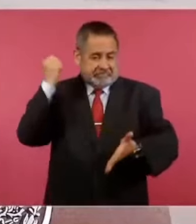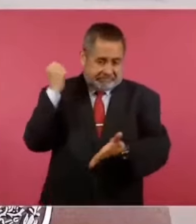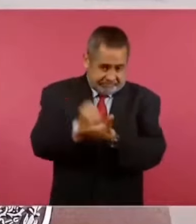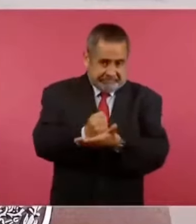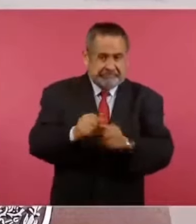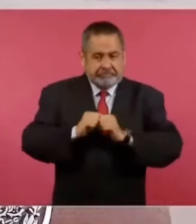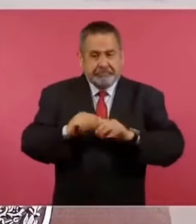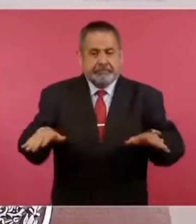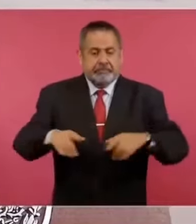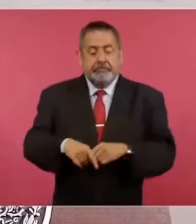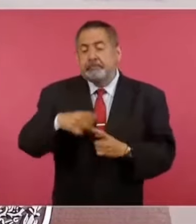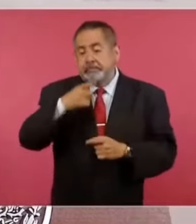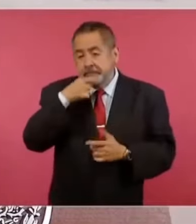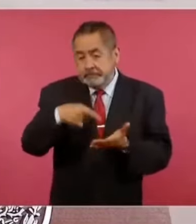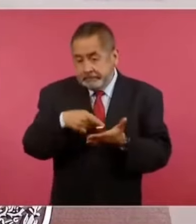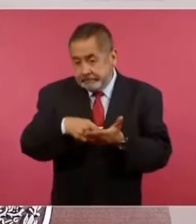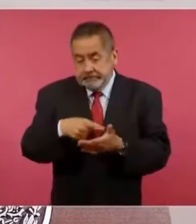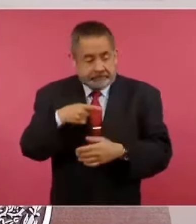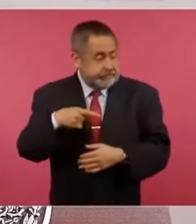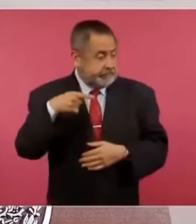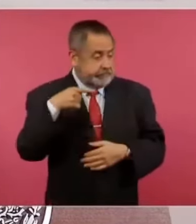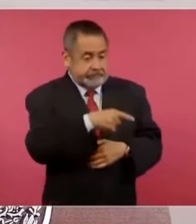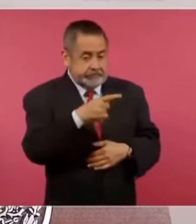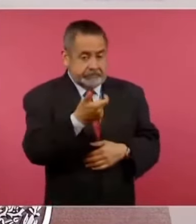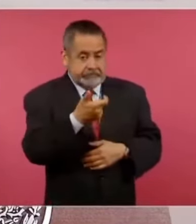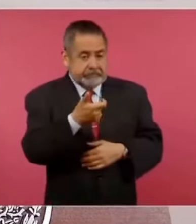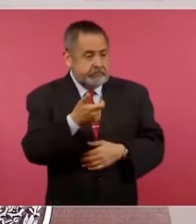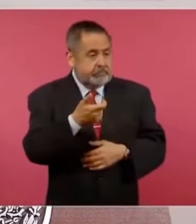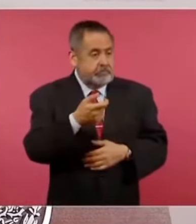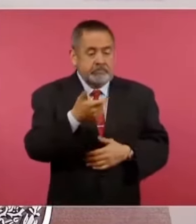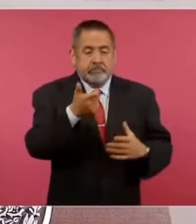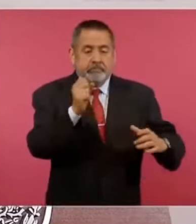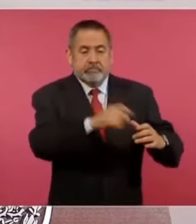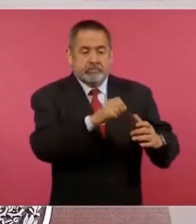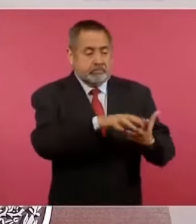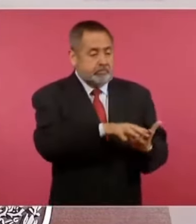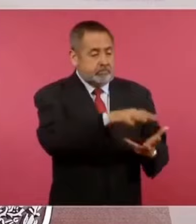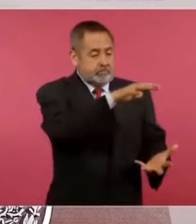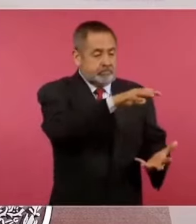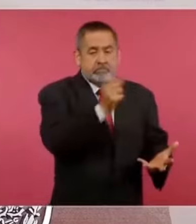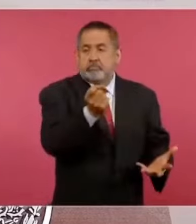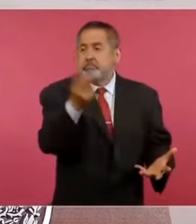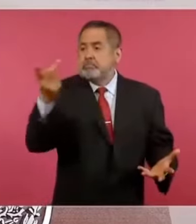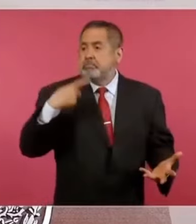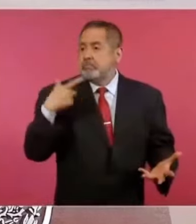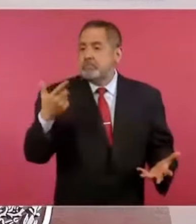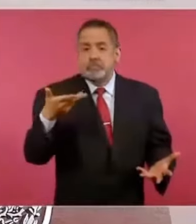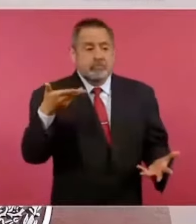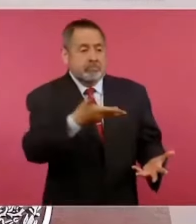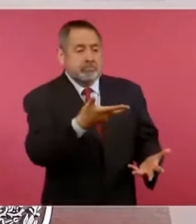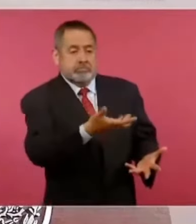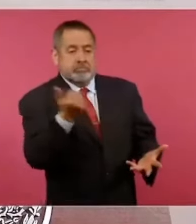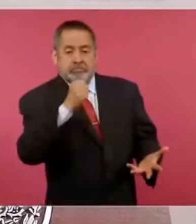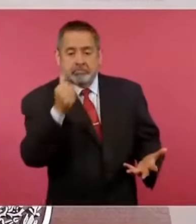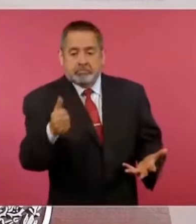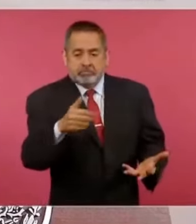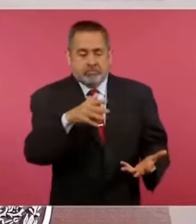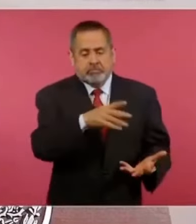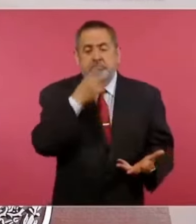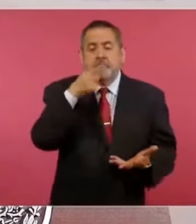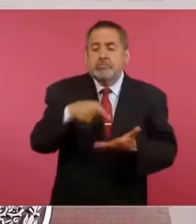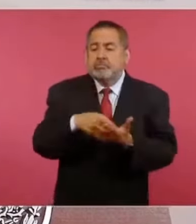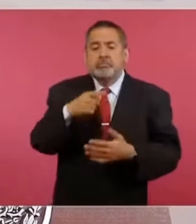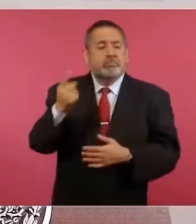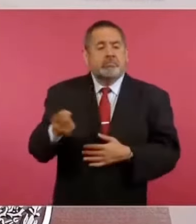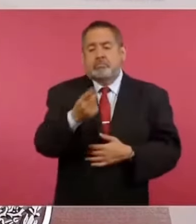que esos fondos que de las cuentas no reclamadas, primero fueran imprescriptibles, es decir, alguien